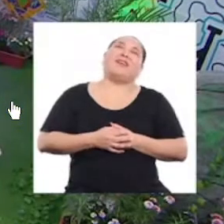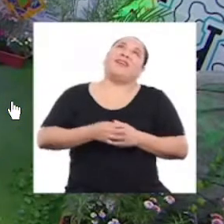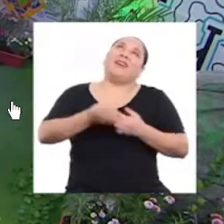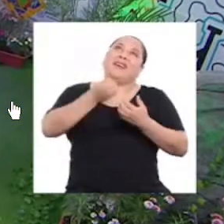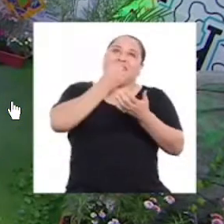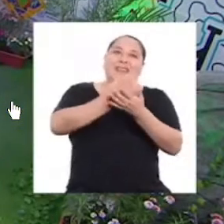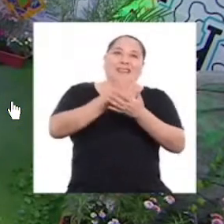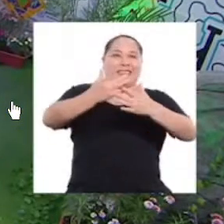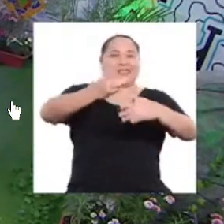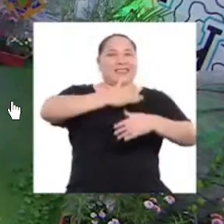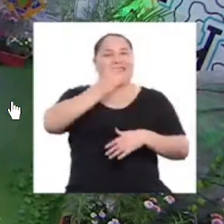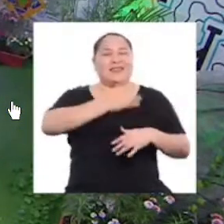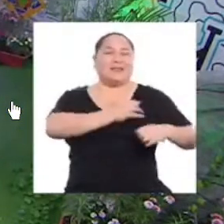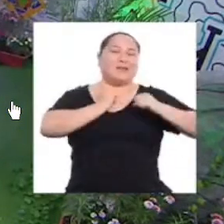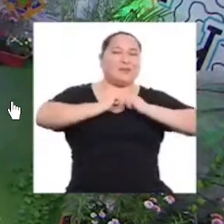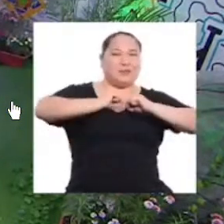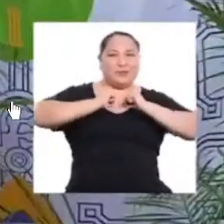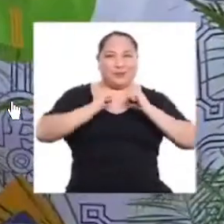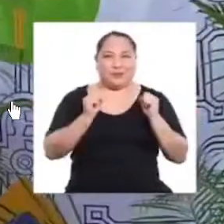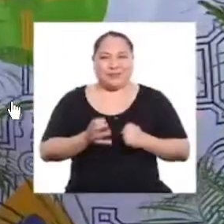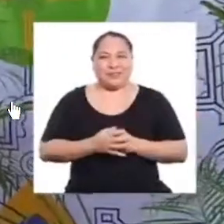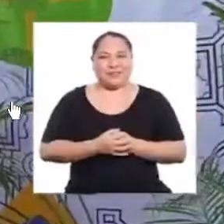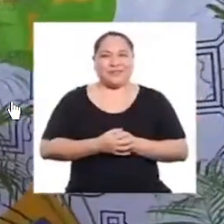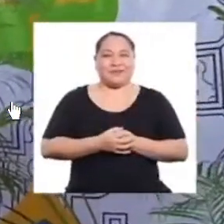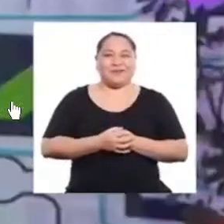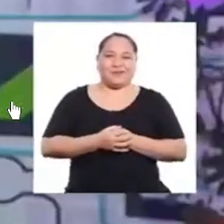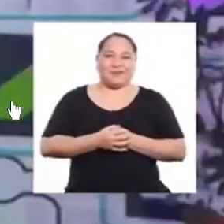¡Qué bien se siente activarse!